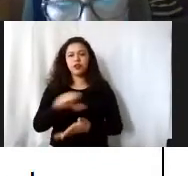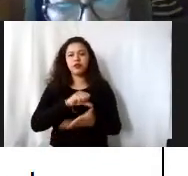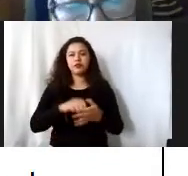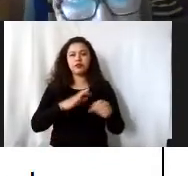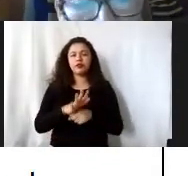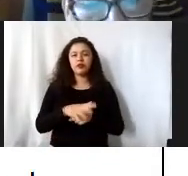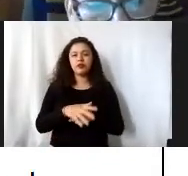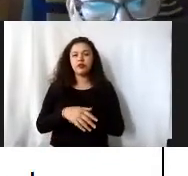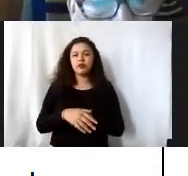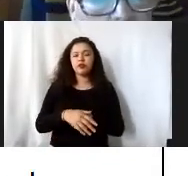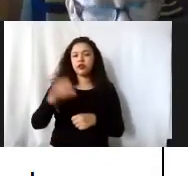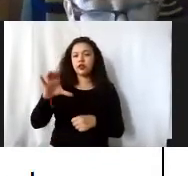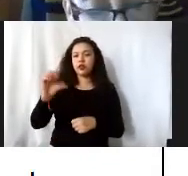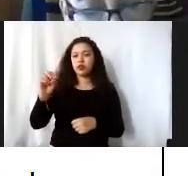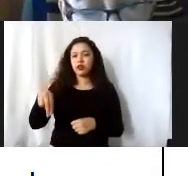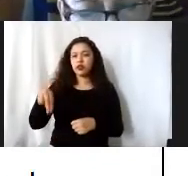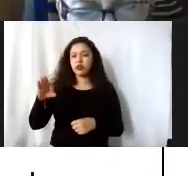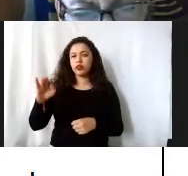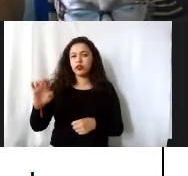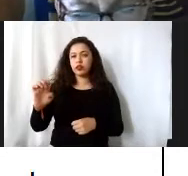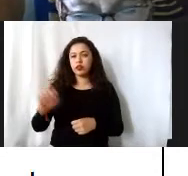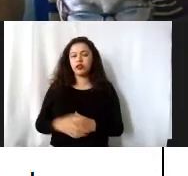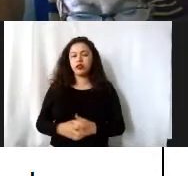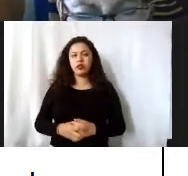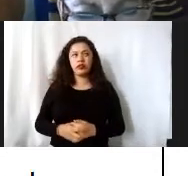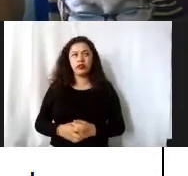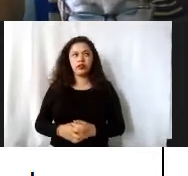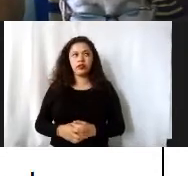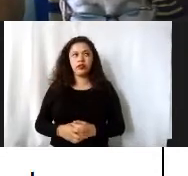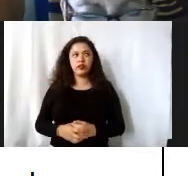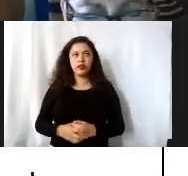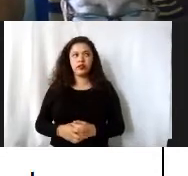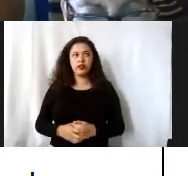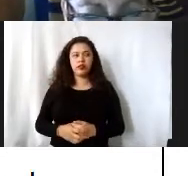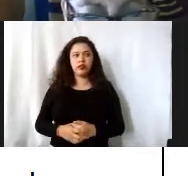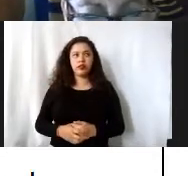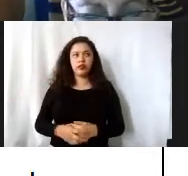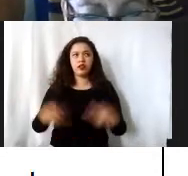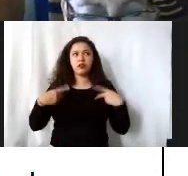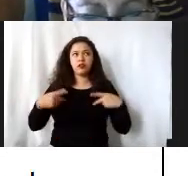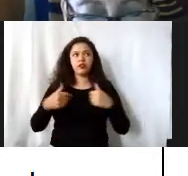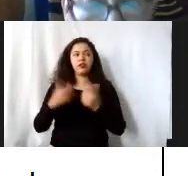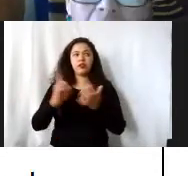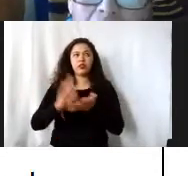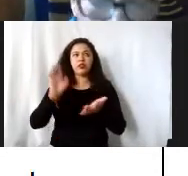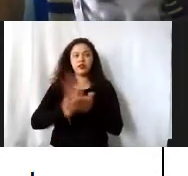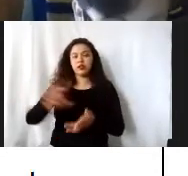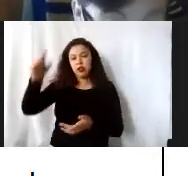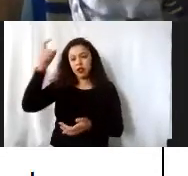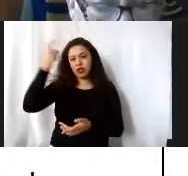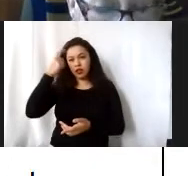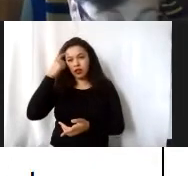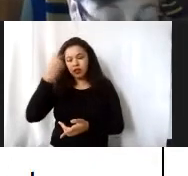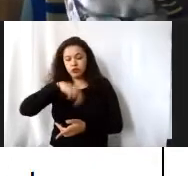Es CONFE Ujú. y trabajamos con personas con discapacidad intelectual.